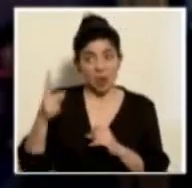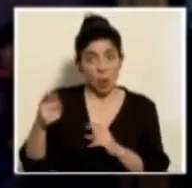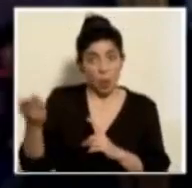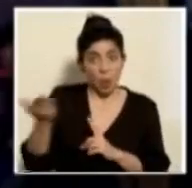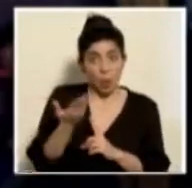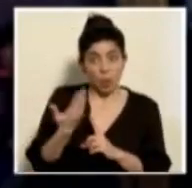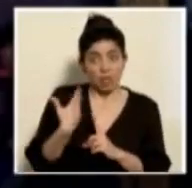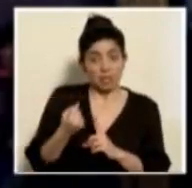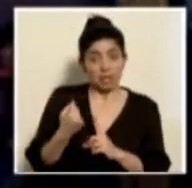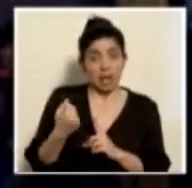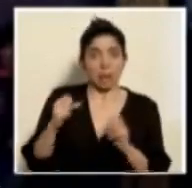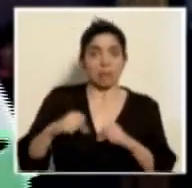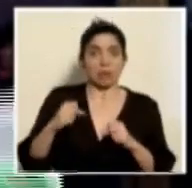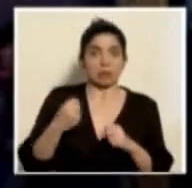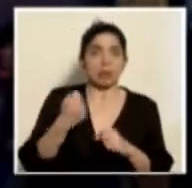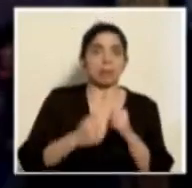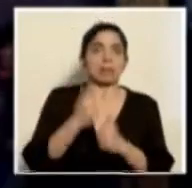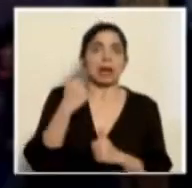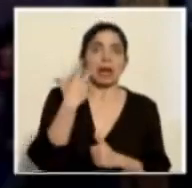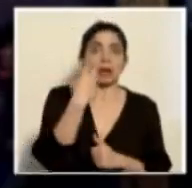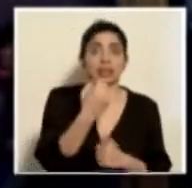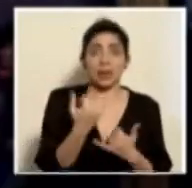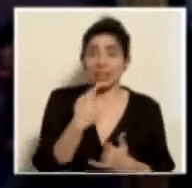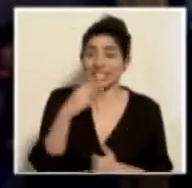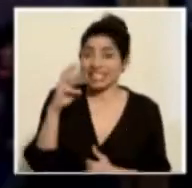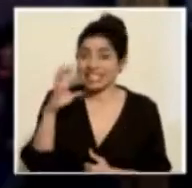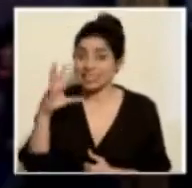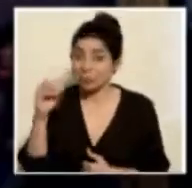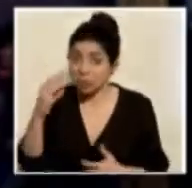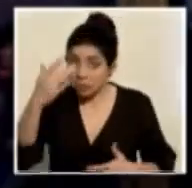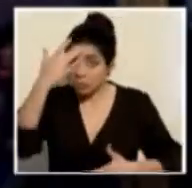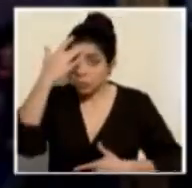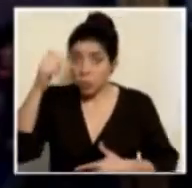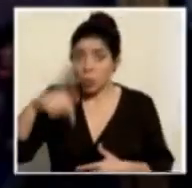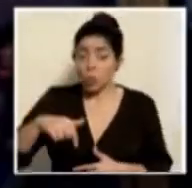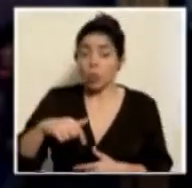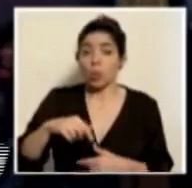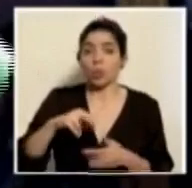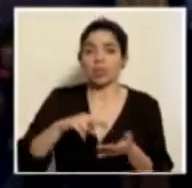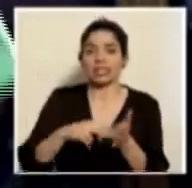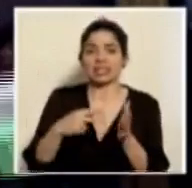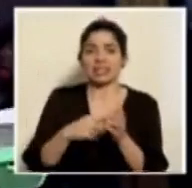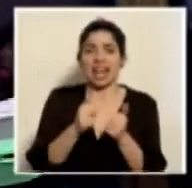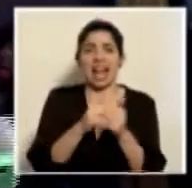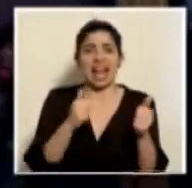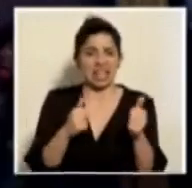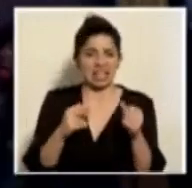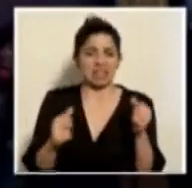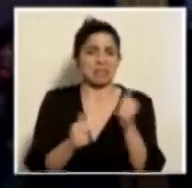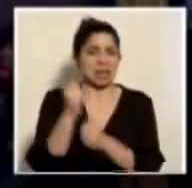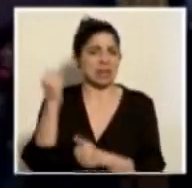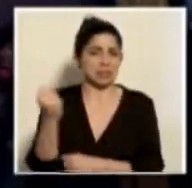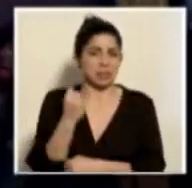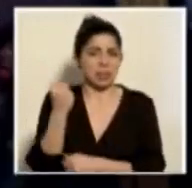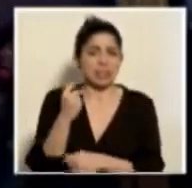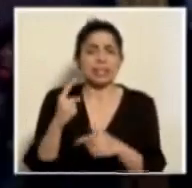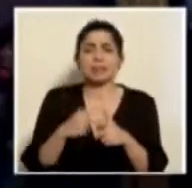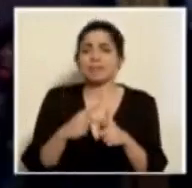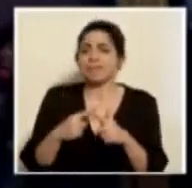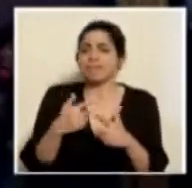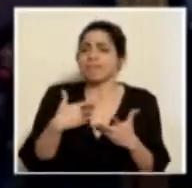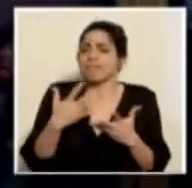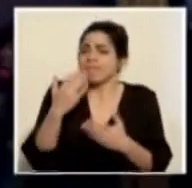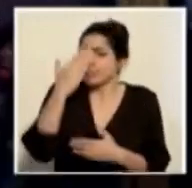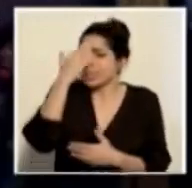mucho mayor. Ahora se dicen 650 casos, creo que este retraso va a ser mucho mayor. Entonces, yo